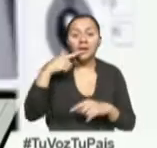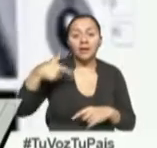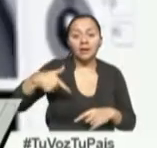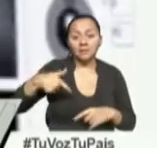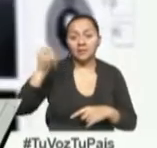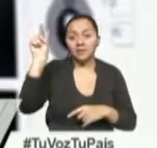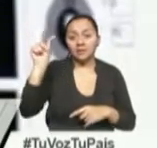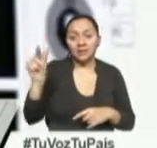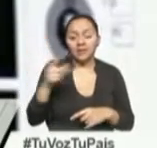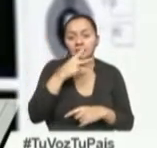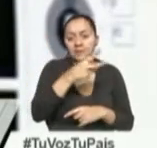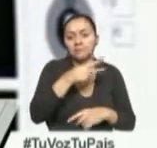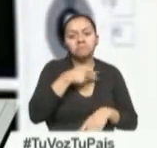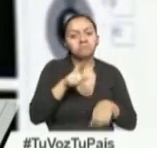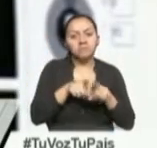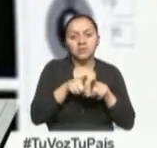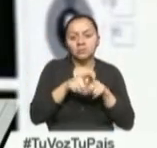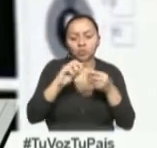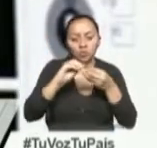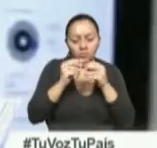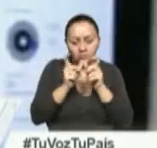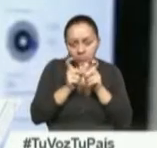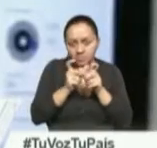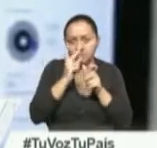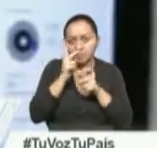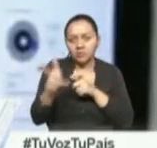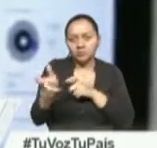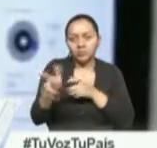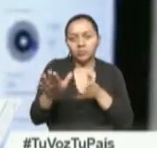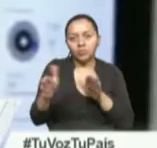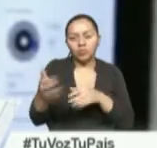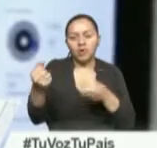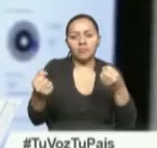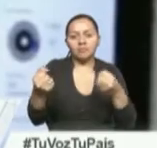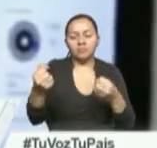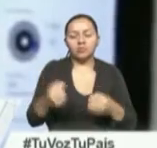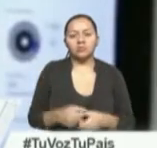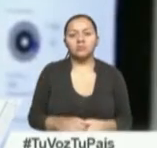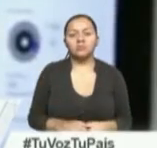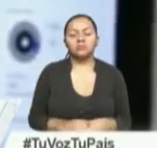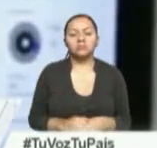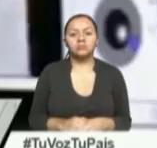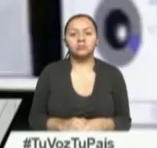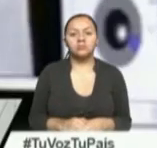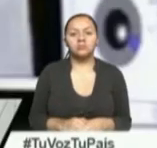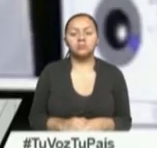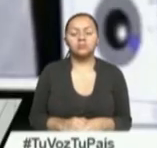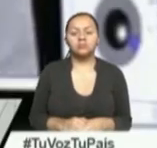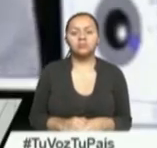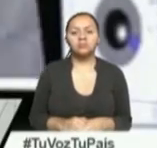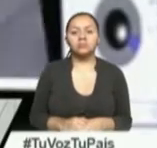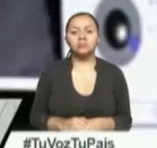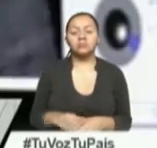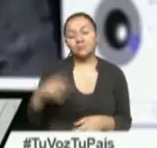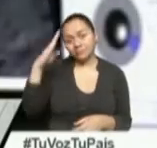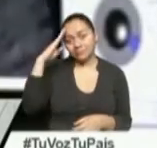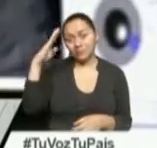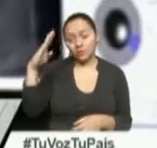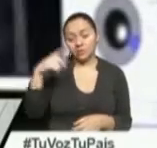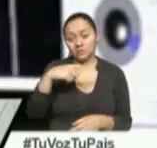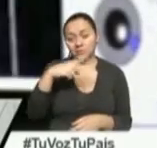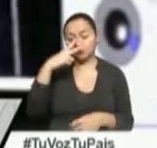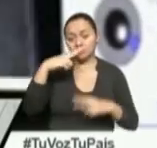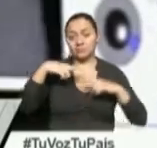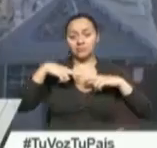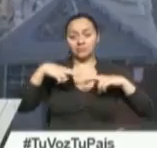Italia Anis Amri es la misma que usó para matar al conductor polaco del camión con el que embistió el mercado navideño. La policía científica llegó